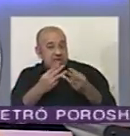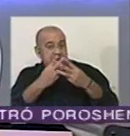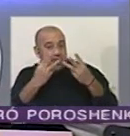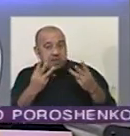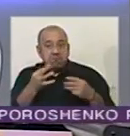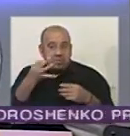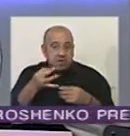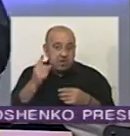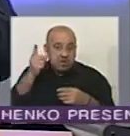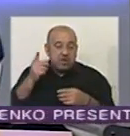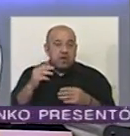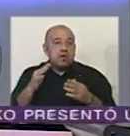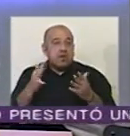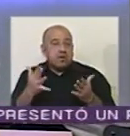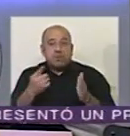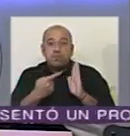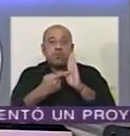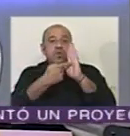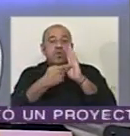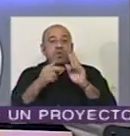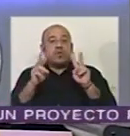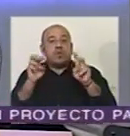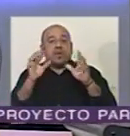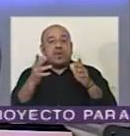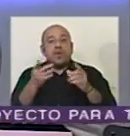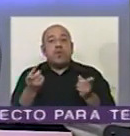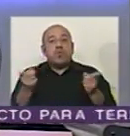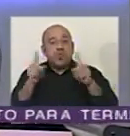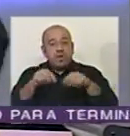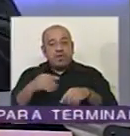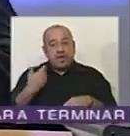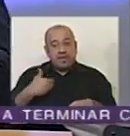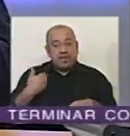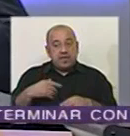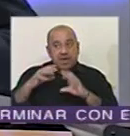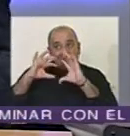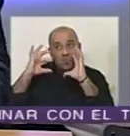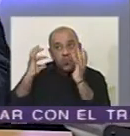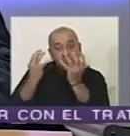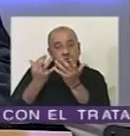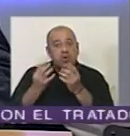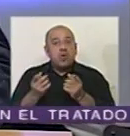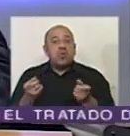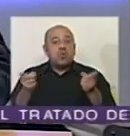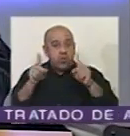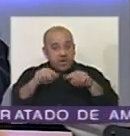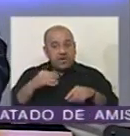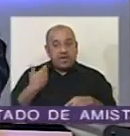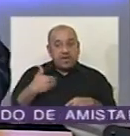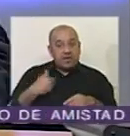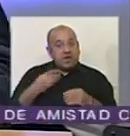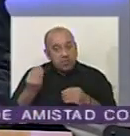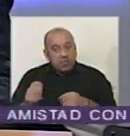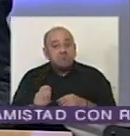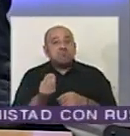primero marca una reinserción de Argentina en el mundo, cosa que había sido objeto de un gran